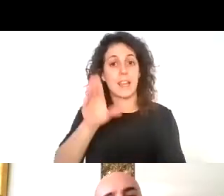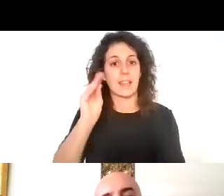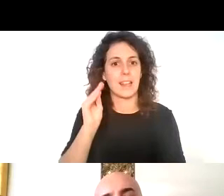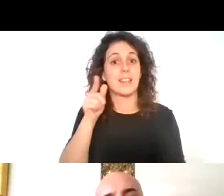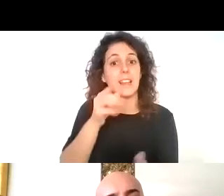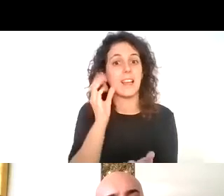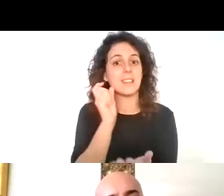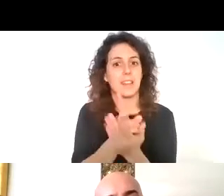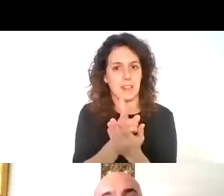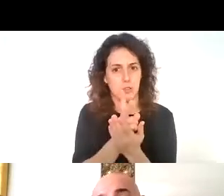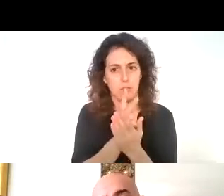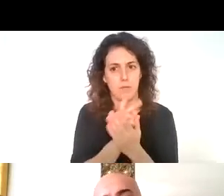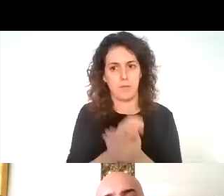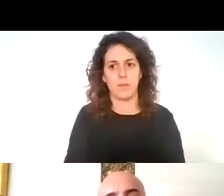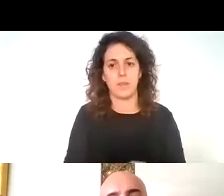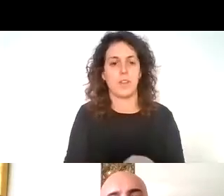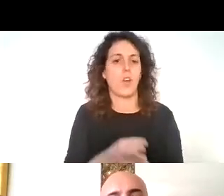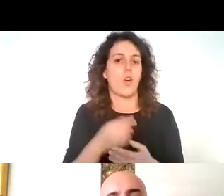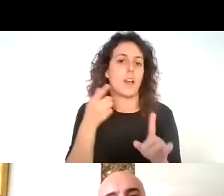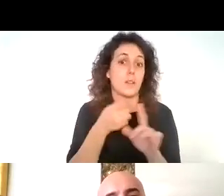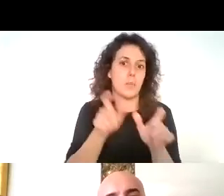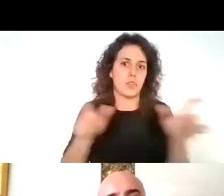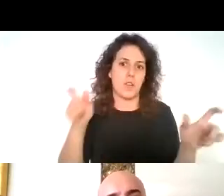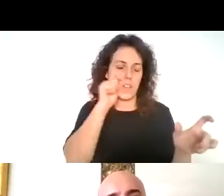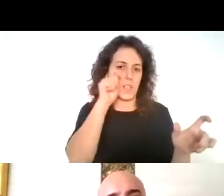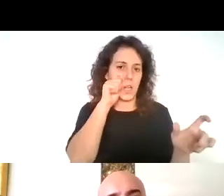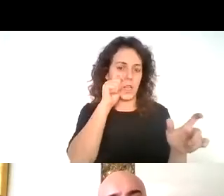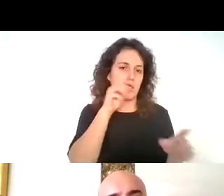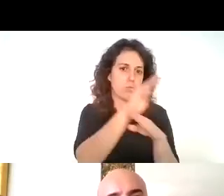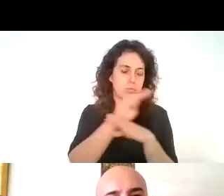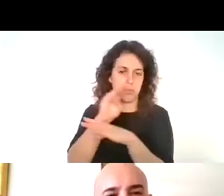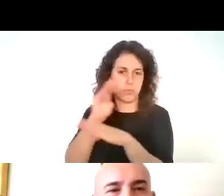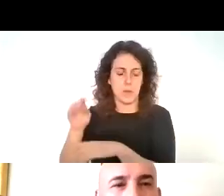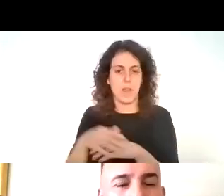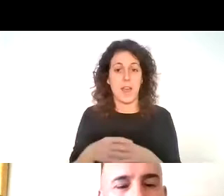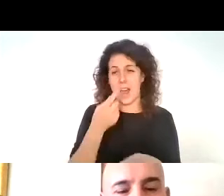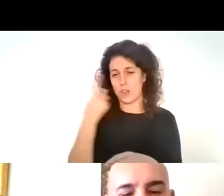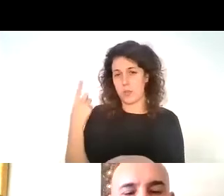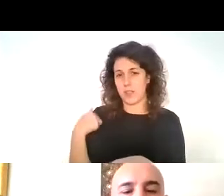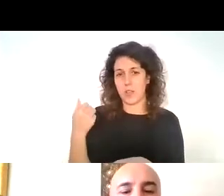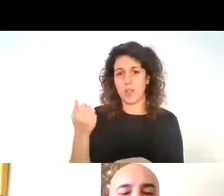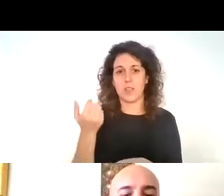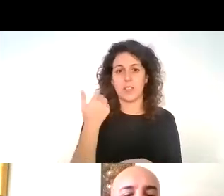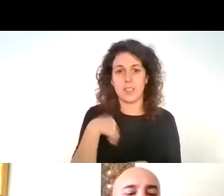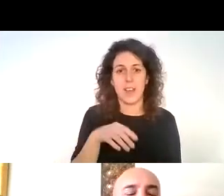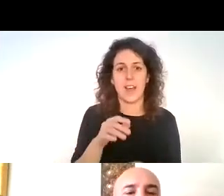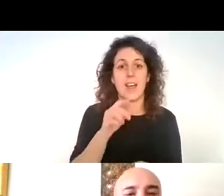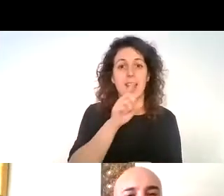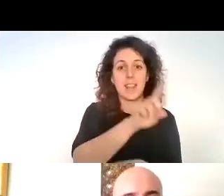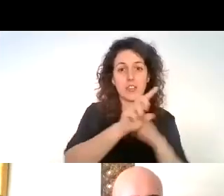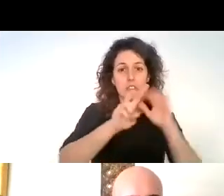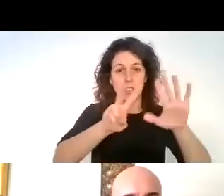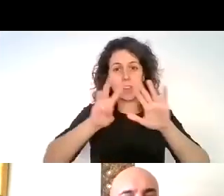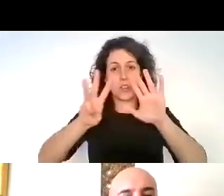supone atender a tantos visitantes. El año pasado recibimos a